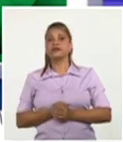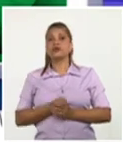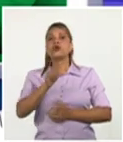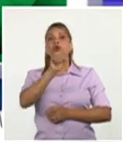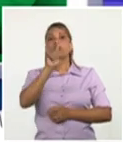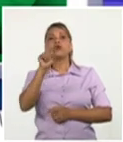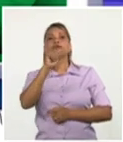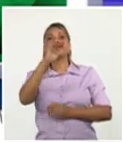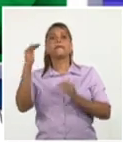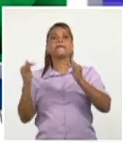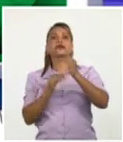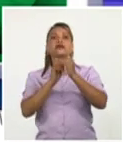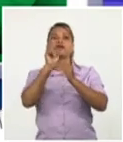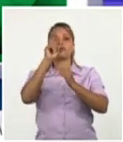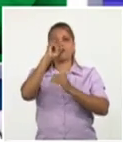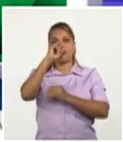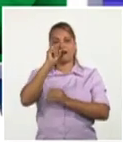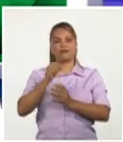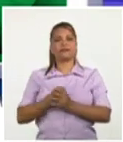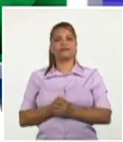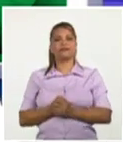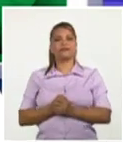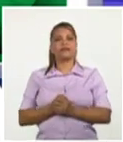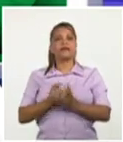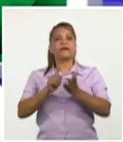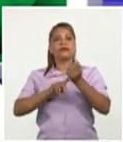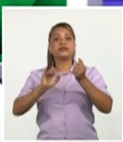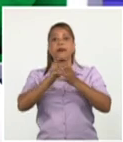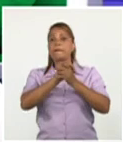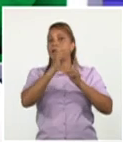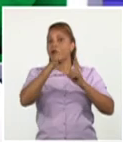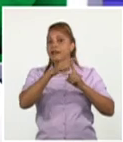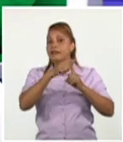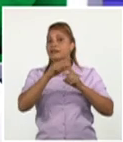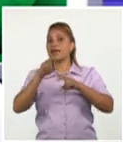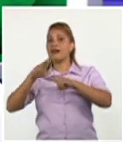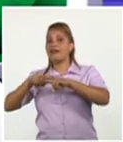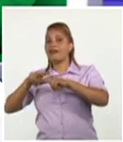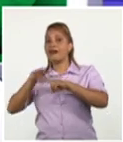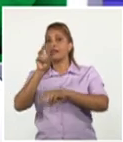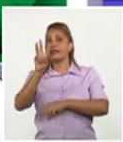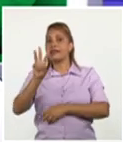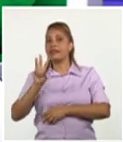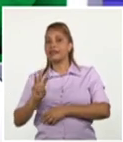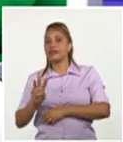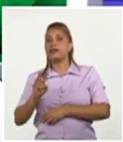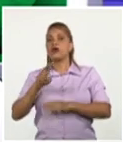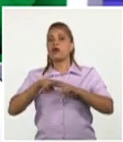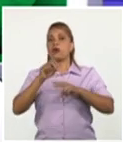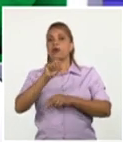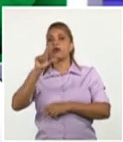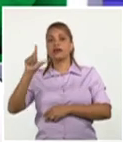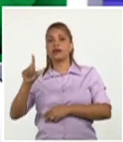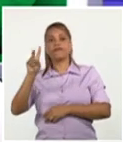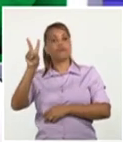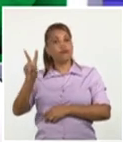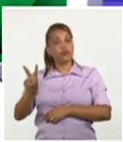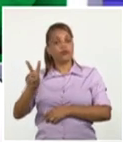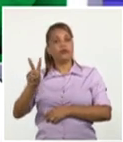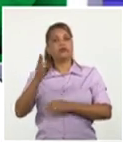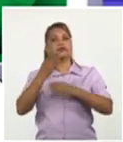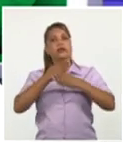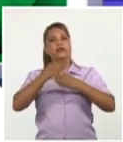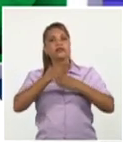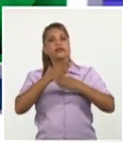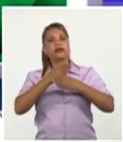de 1 año. De Matanza y La Habana, 3 de cada uno, de Holguín 2, y de Santiago de Cuba, Santi